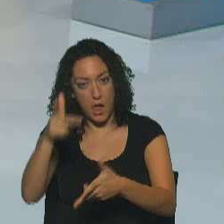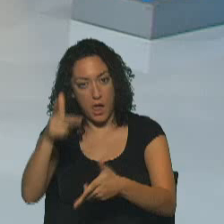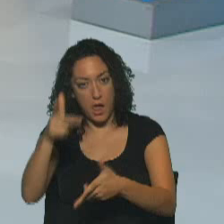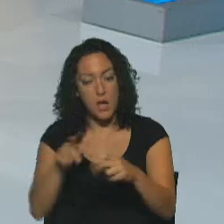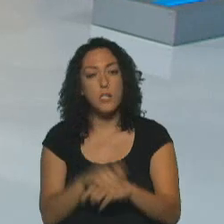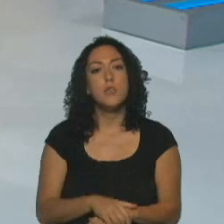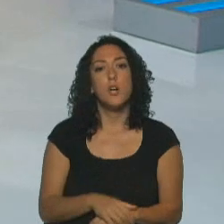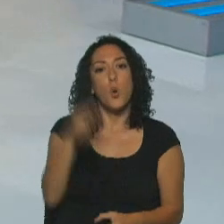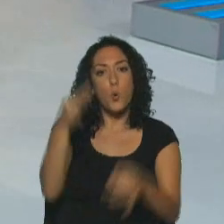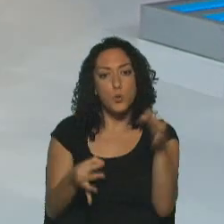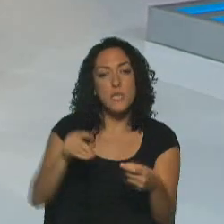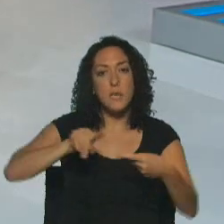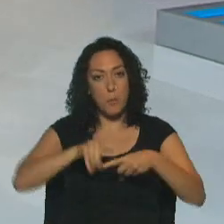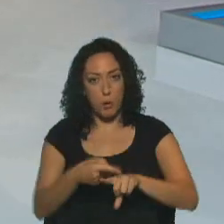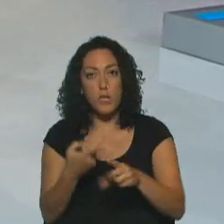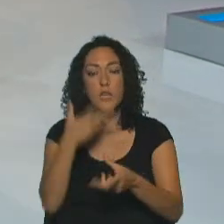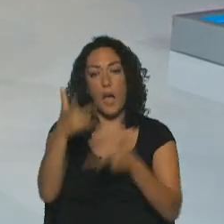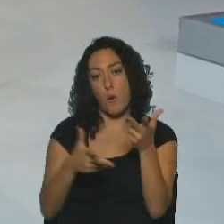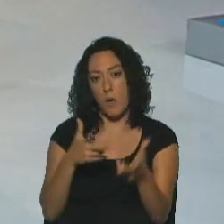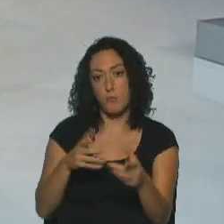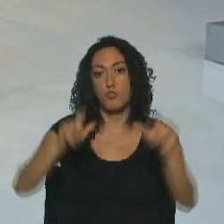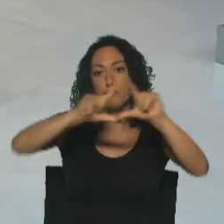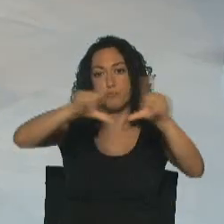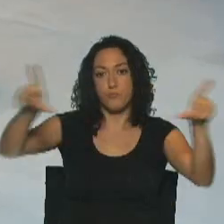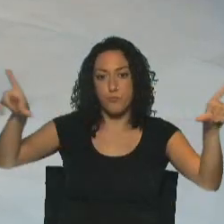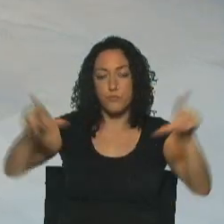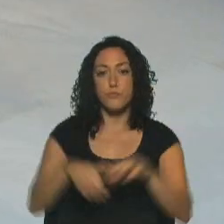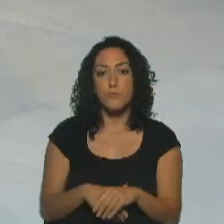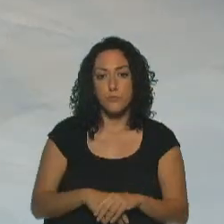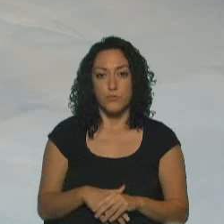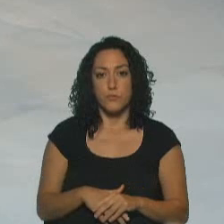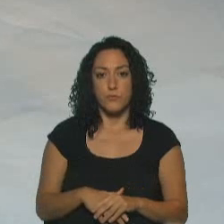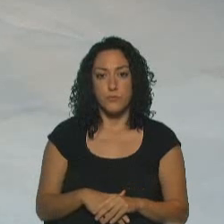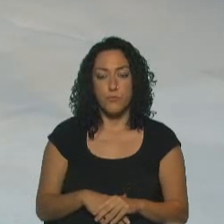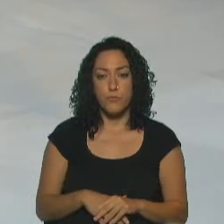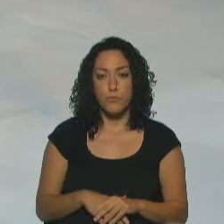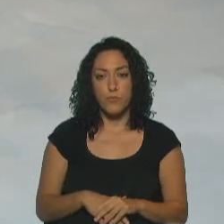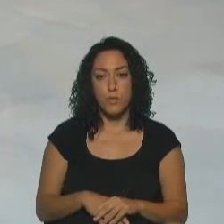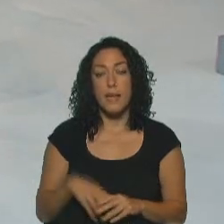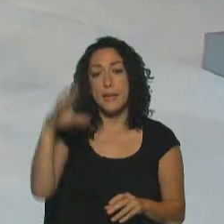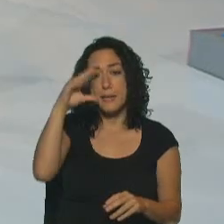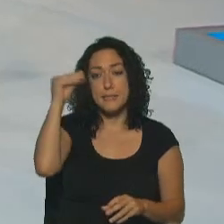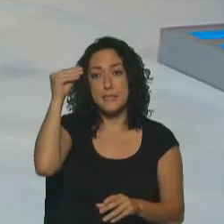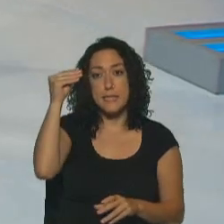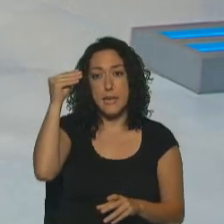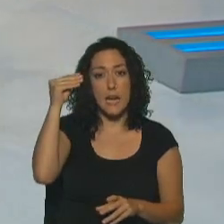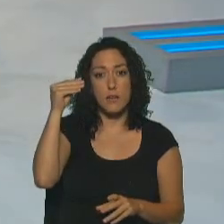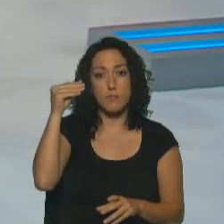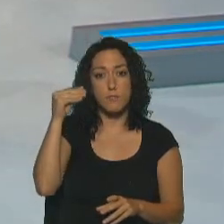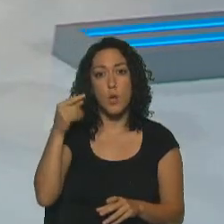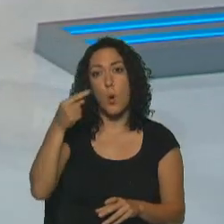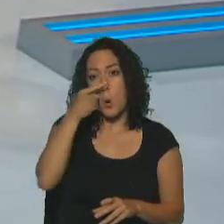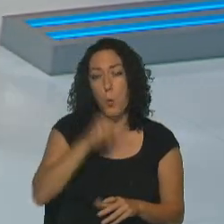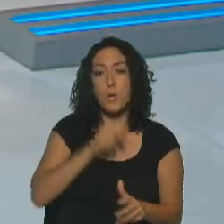Estamos hablando de justicia, estamos hablando de política. Vean de fondo el vuelo con la declaración con la que cerró prácticamente